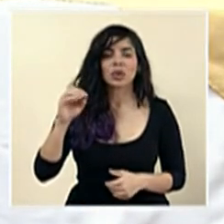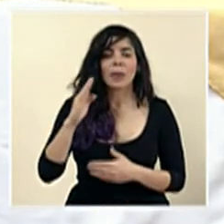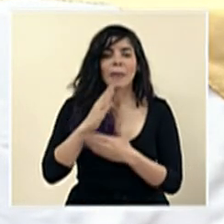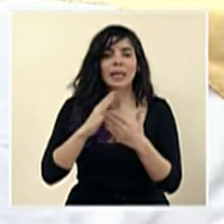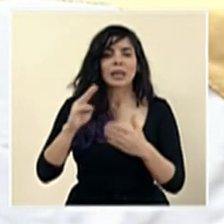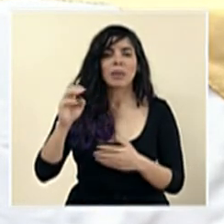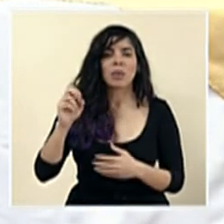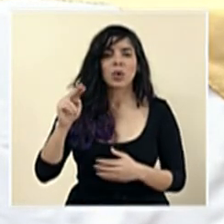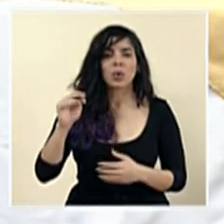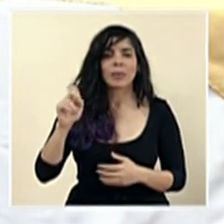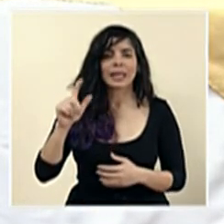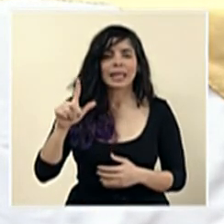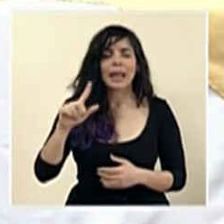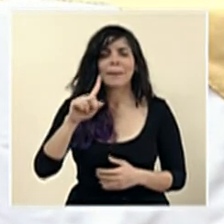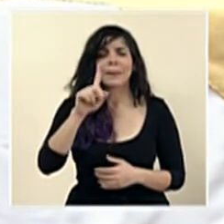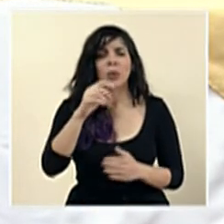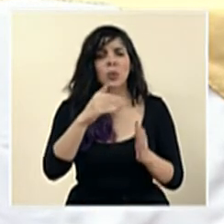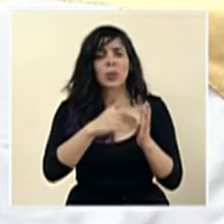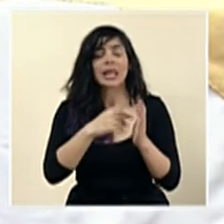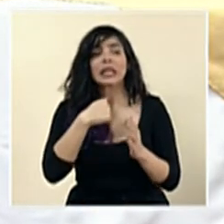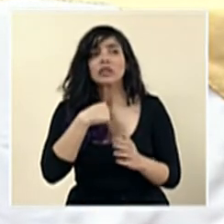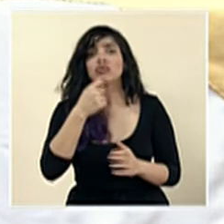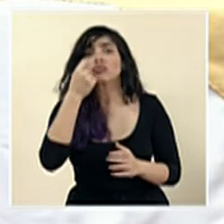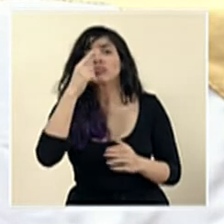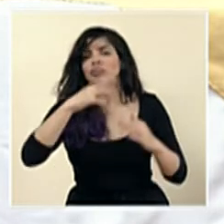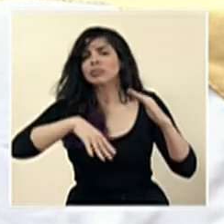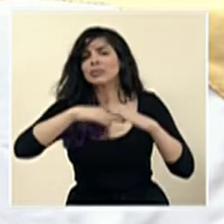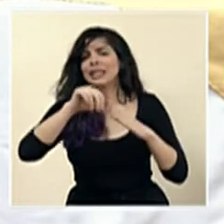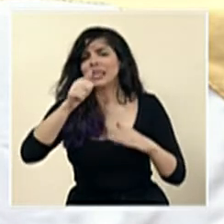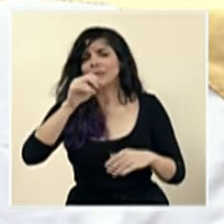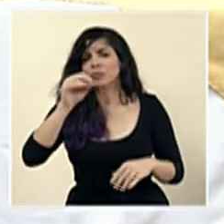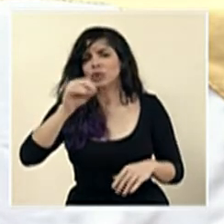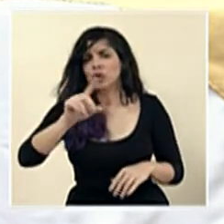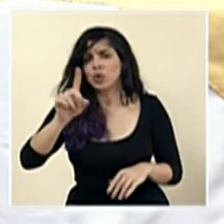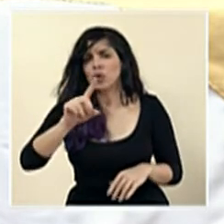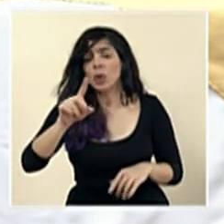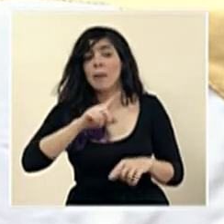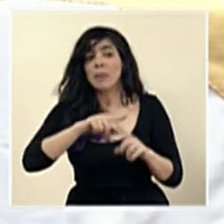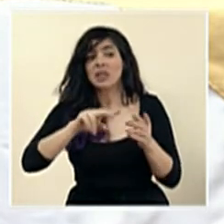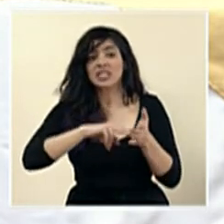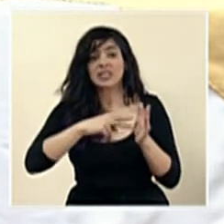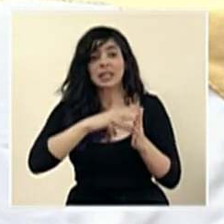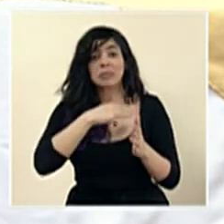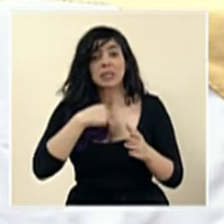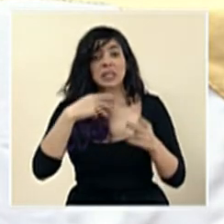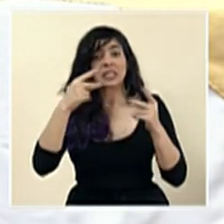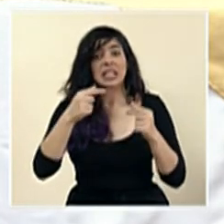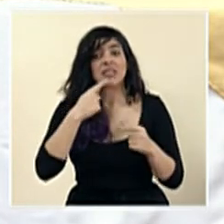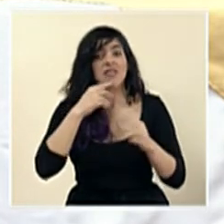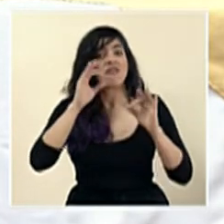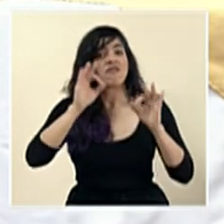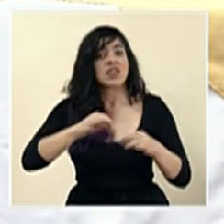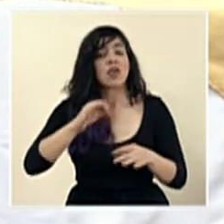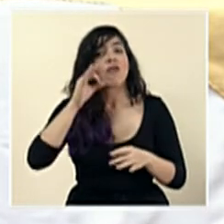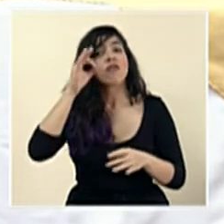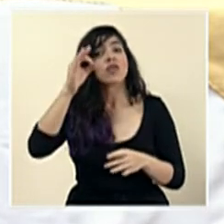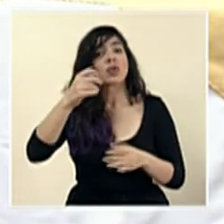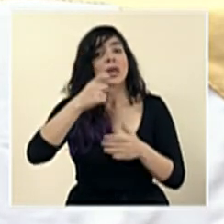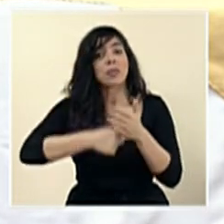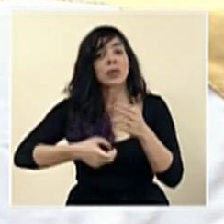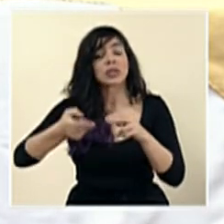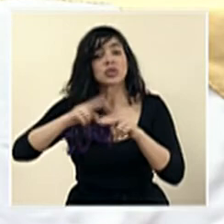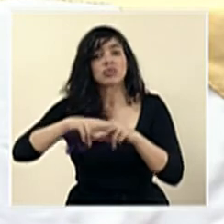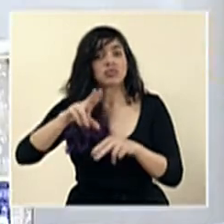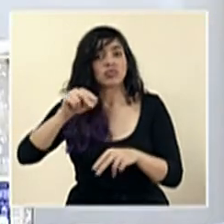nos repregunta. Entendemos que no llegaremos al 10%, pero ¿descarta el Ministerio de Hacienda más impuestos a futuros para solventar el